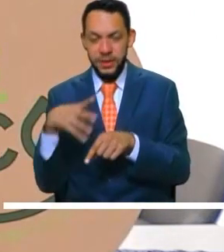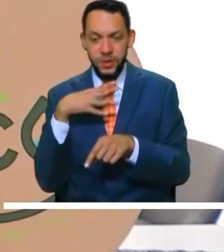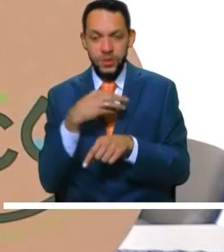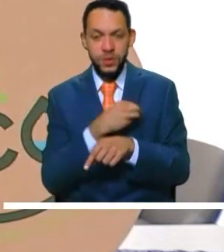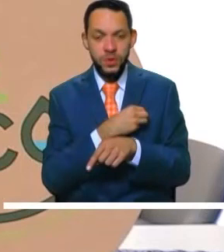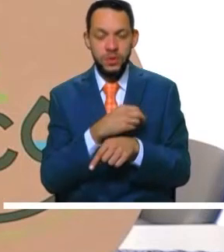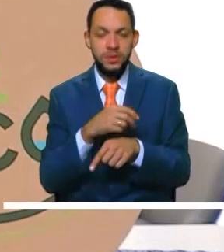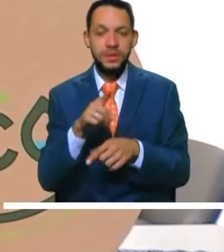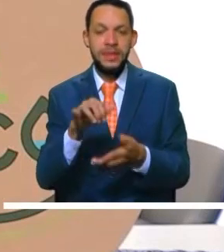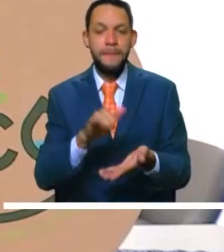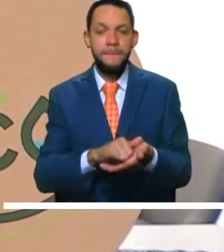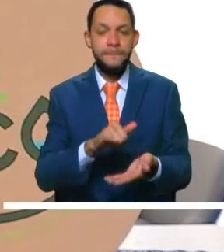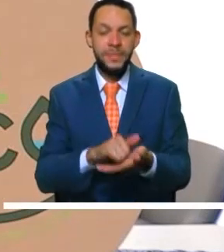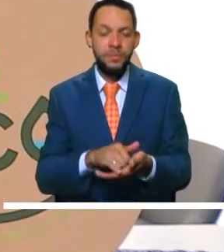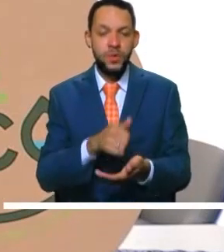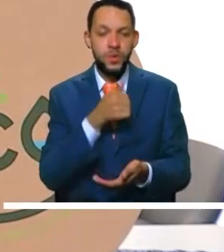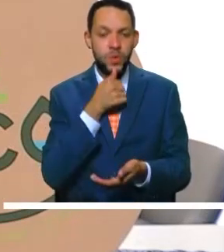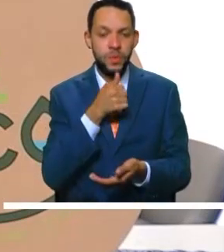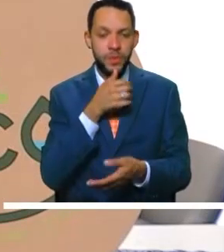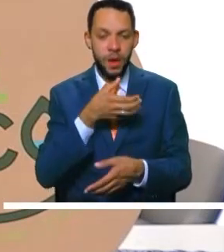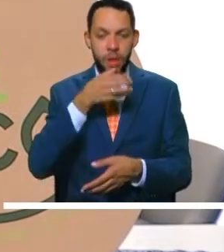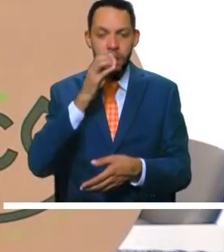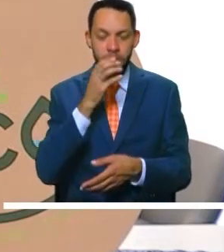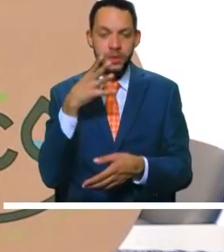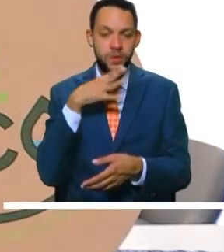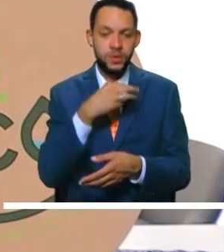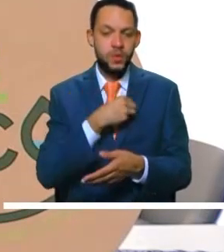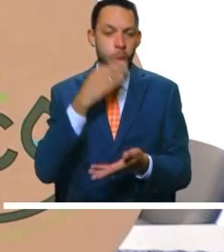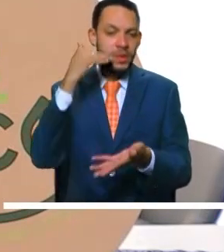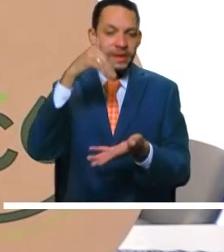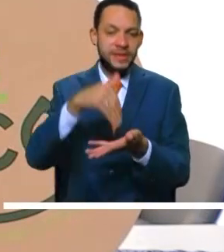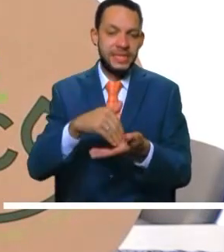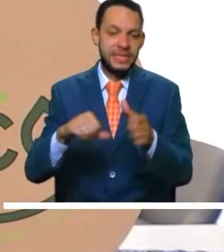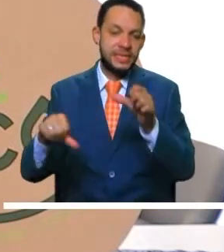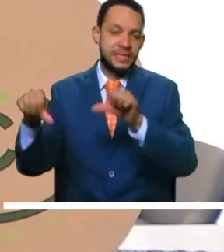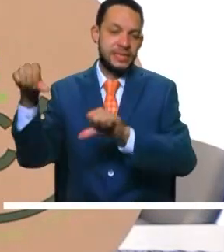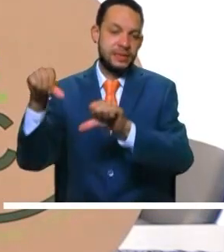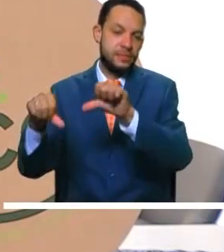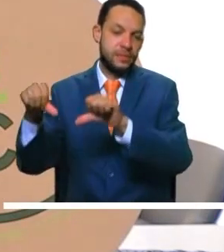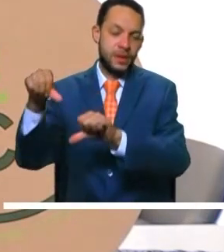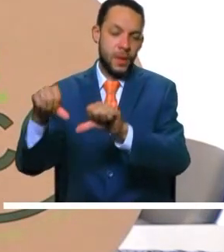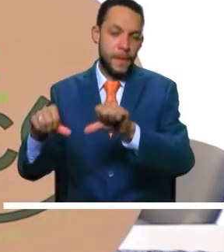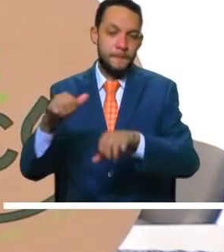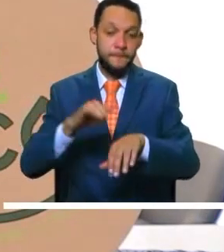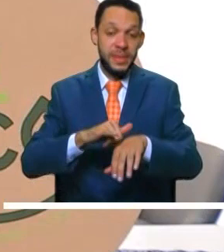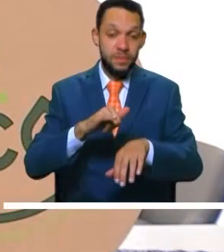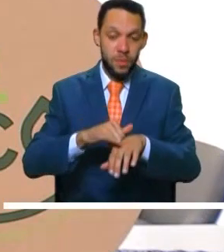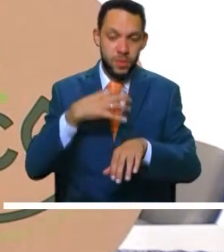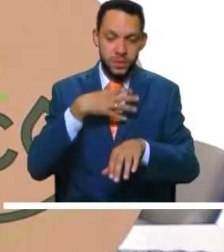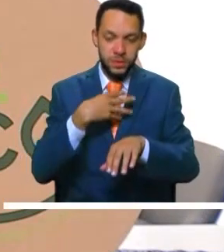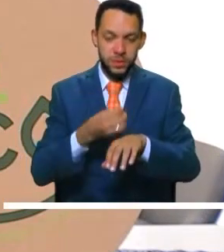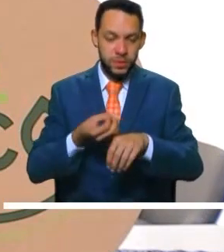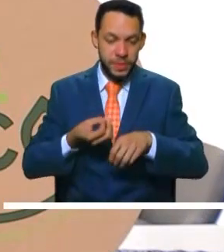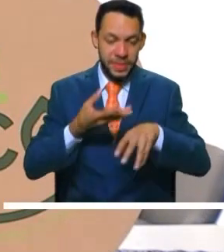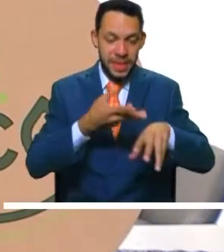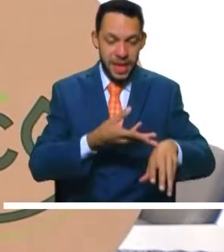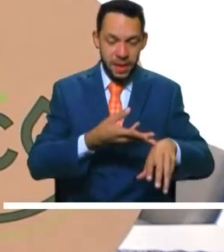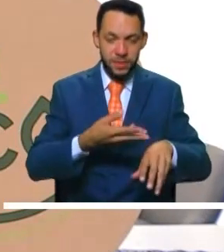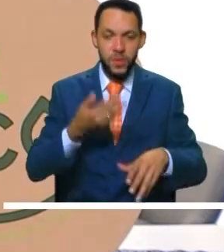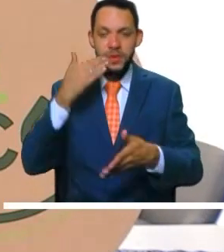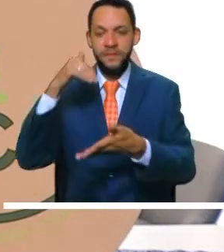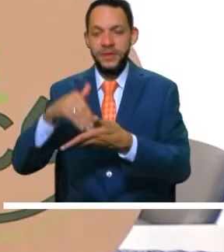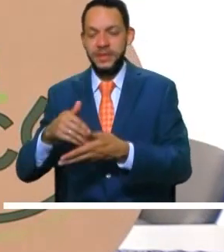tomarla. ¿Y qué pasa? Finalmente nos volvemos a tomar esos químicos que nosotros mismos estamos desechando. Necesitamos volver